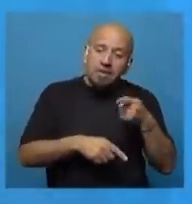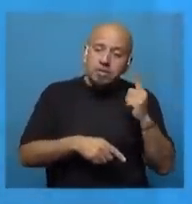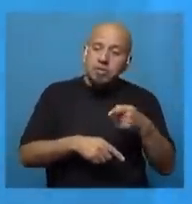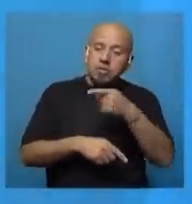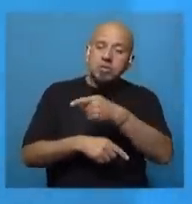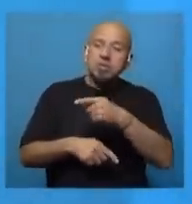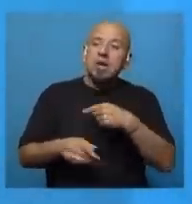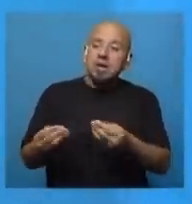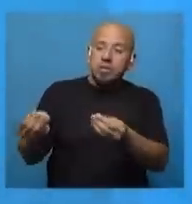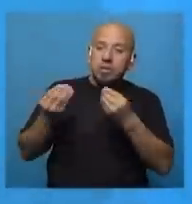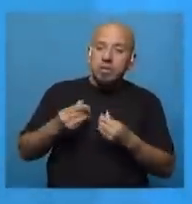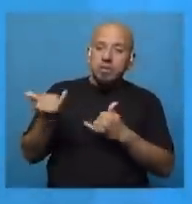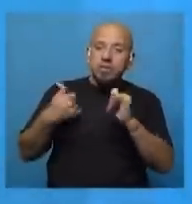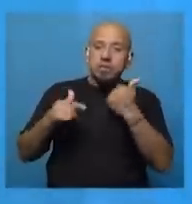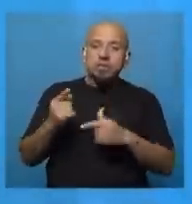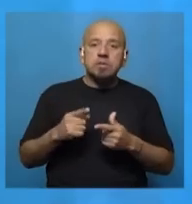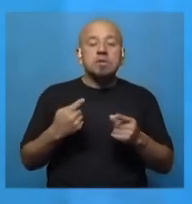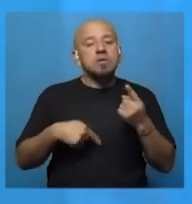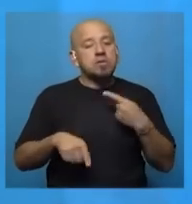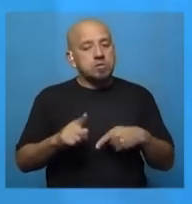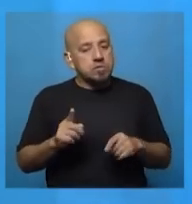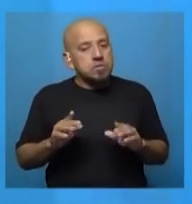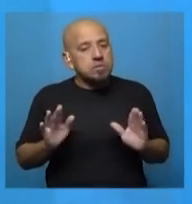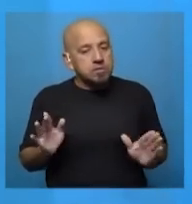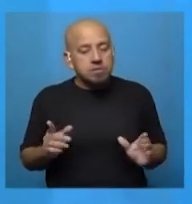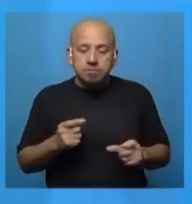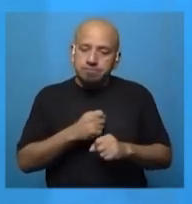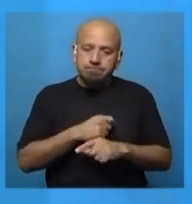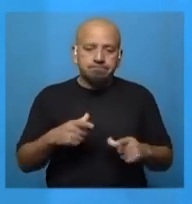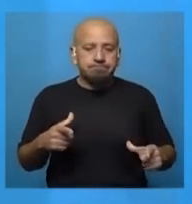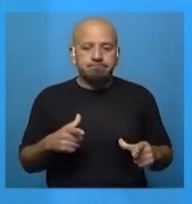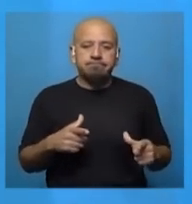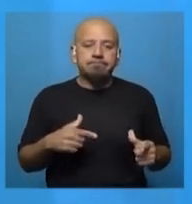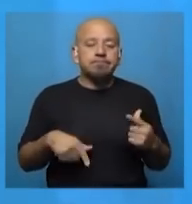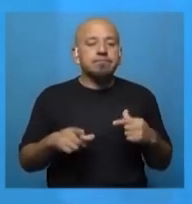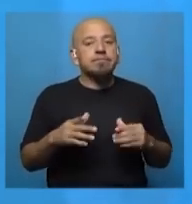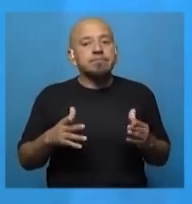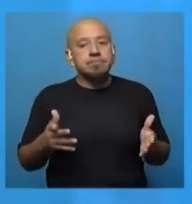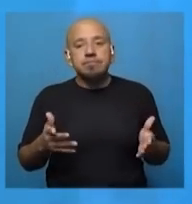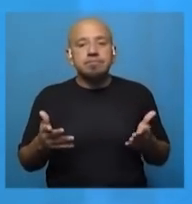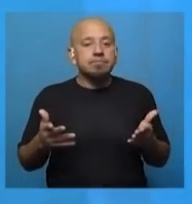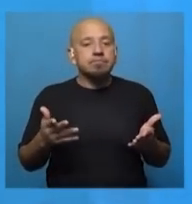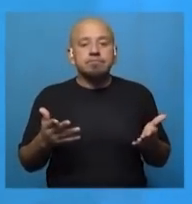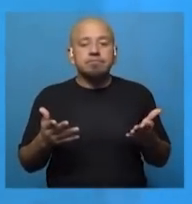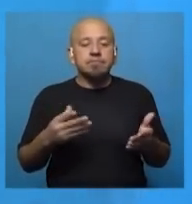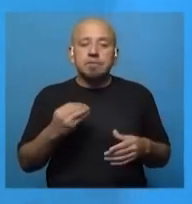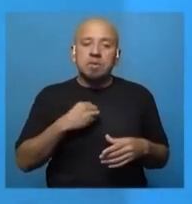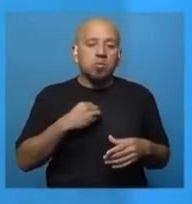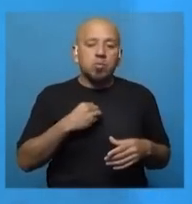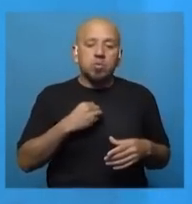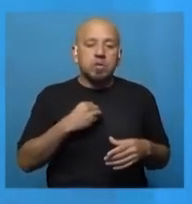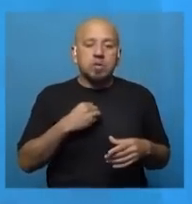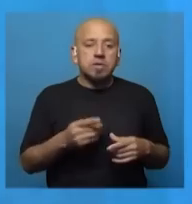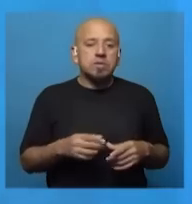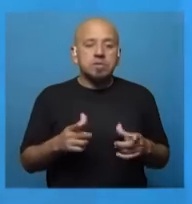cancillería a que nos diera esta información así que de y y voluntariedad